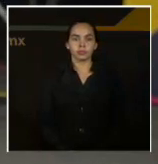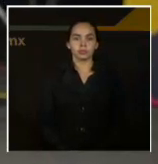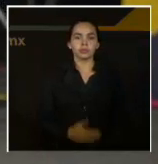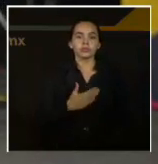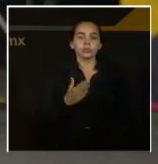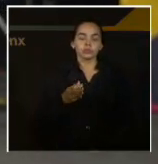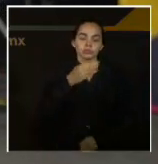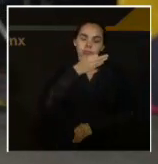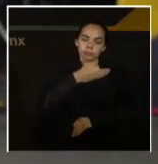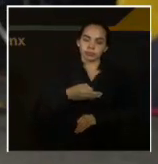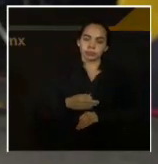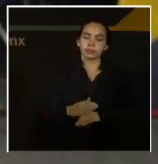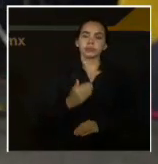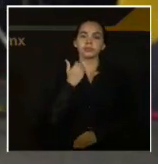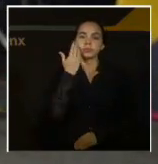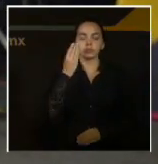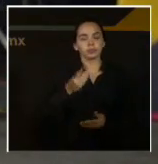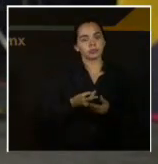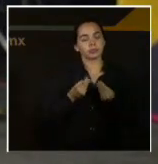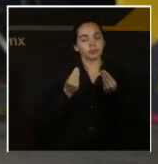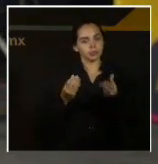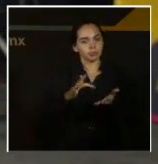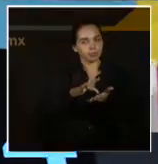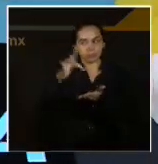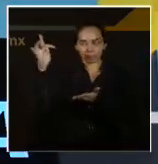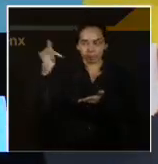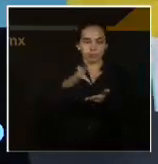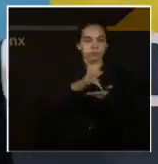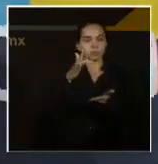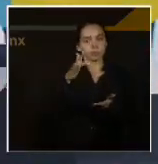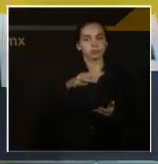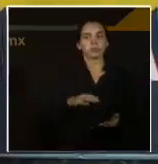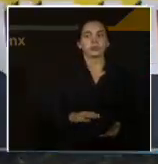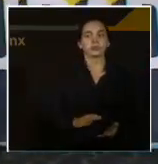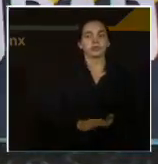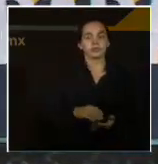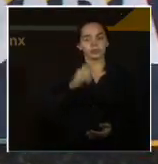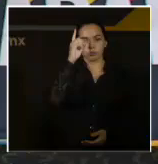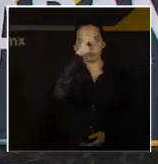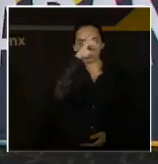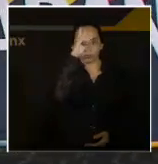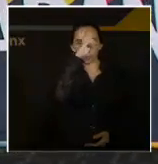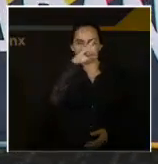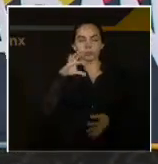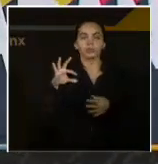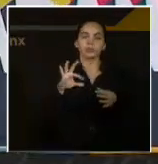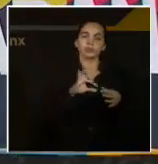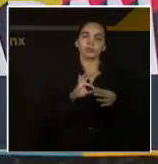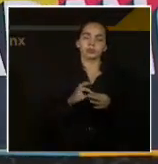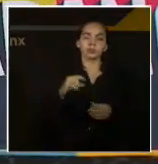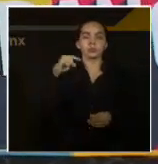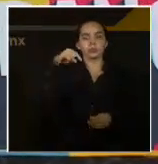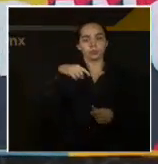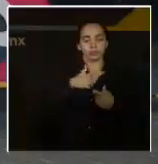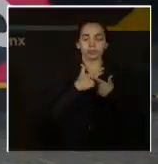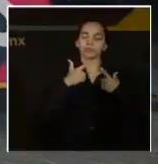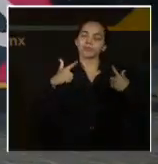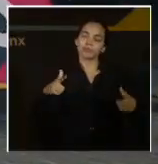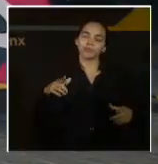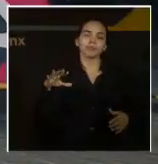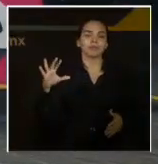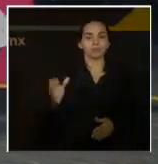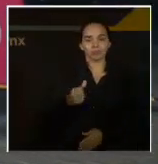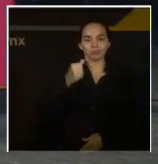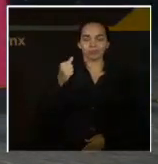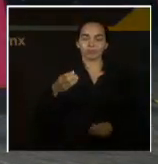Muy buenas tardes. Quiero dar las gracias, primero que nada, al Consejo Coordinador Empresarial por esta gran oportunidad que